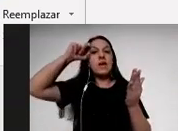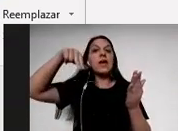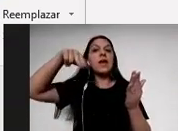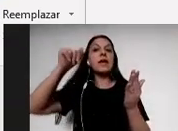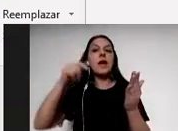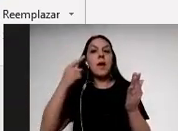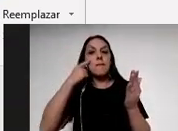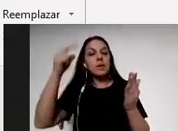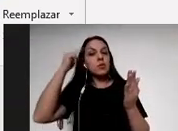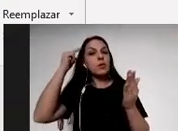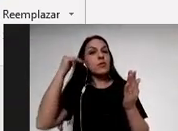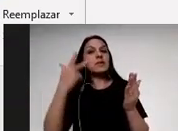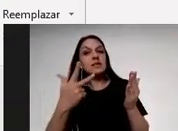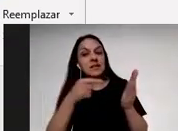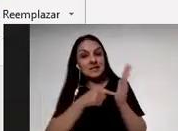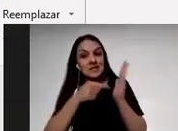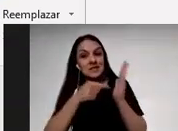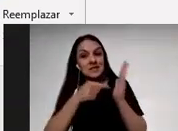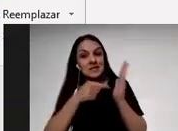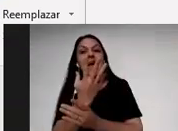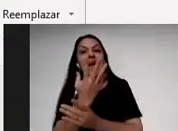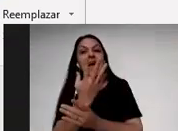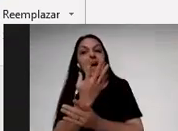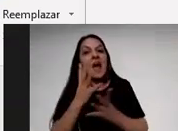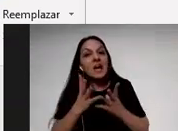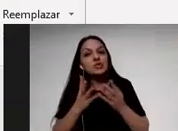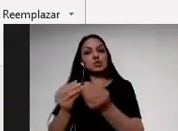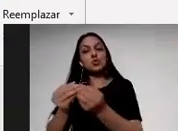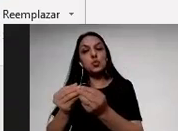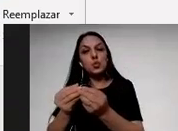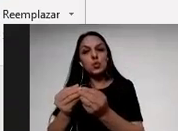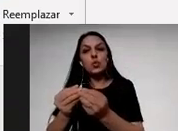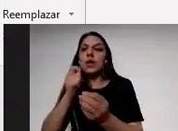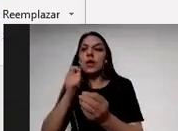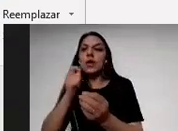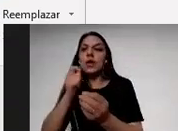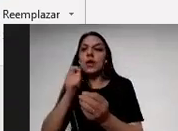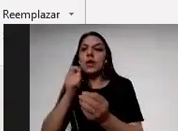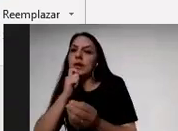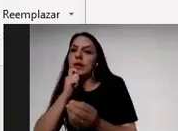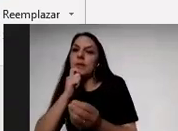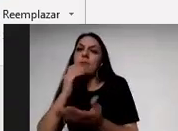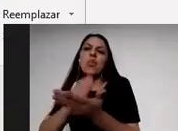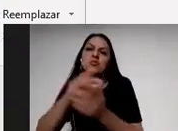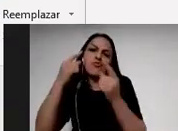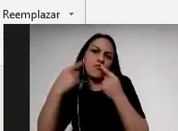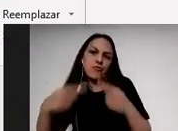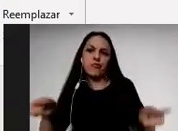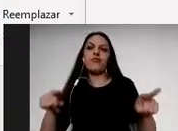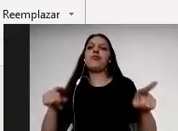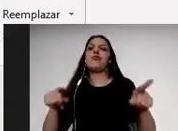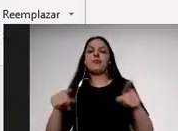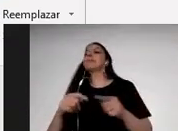origen a convenios de derecho internacional, estándares como la buena fe, la imposibilidad de invocar el derecho interno para